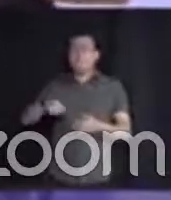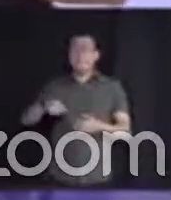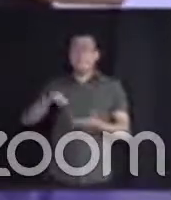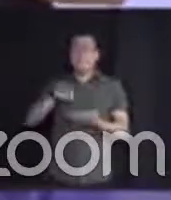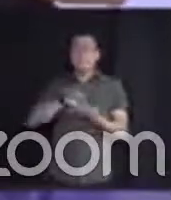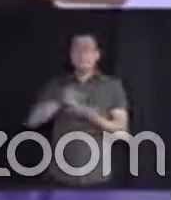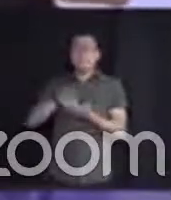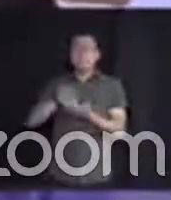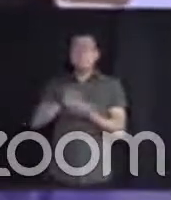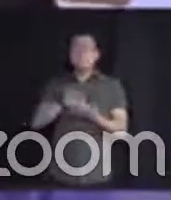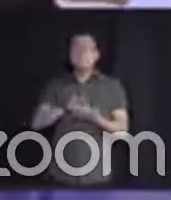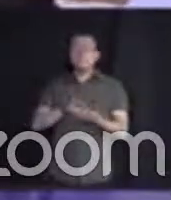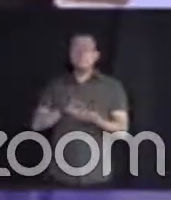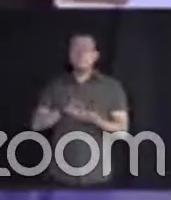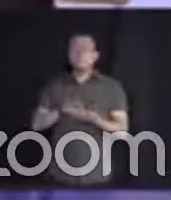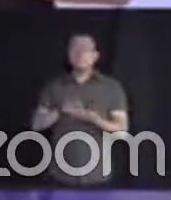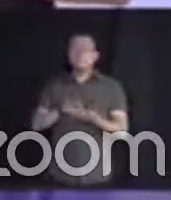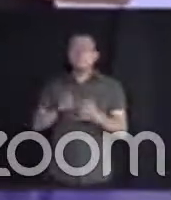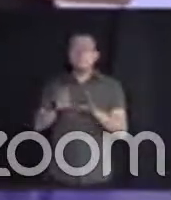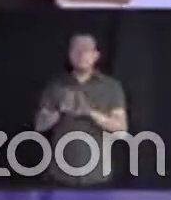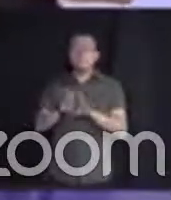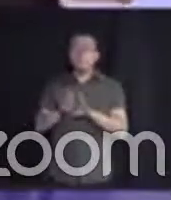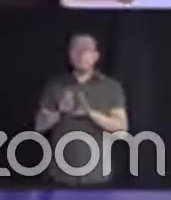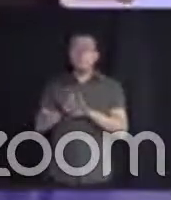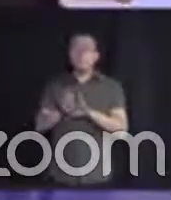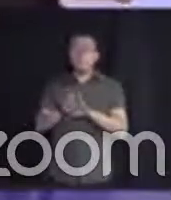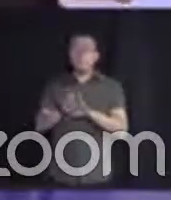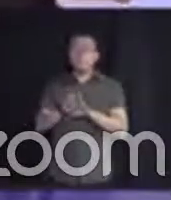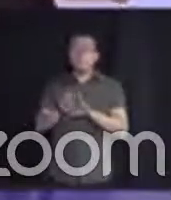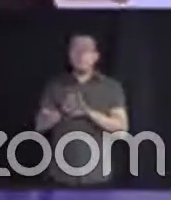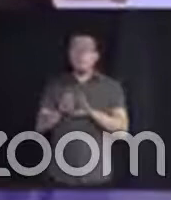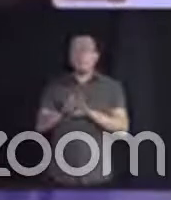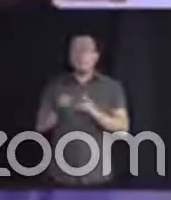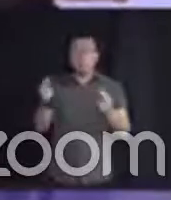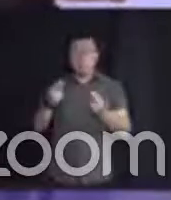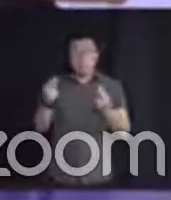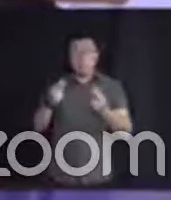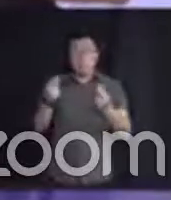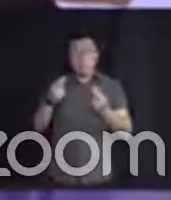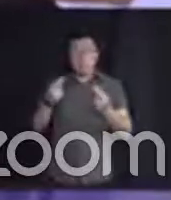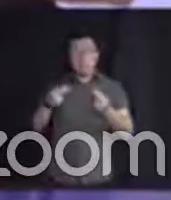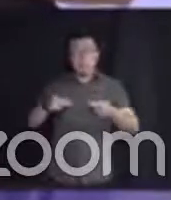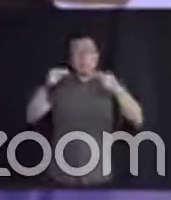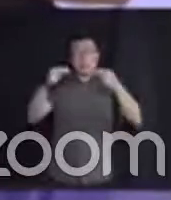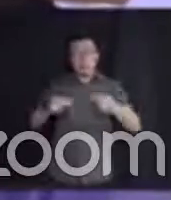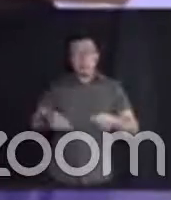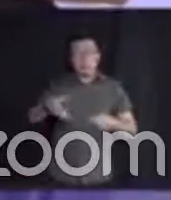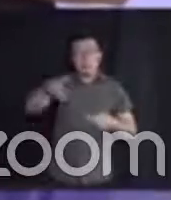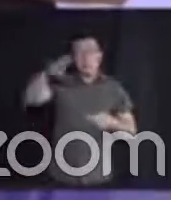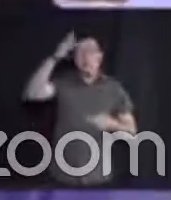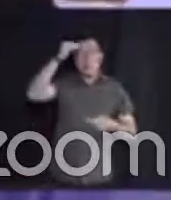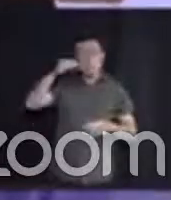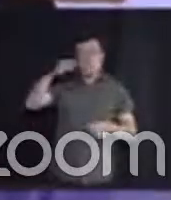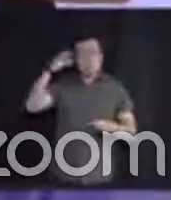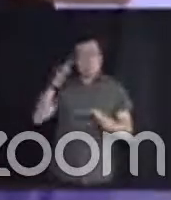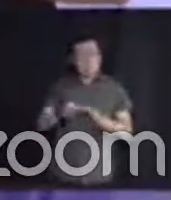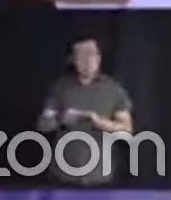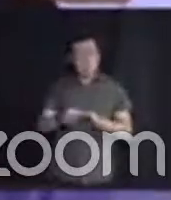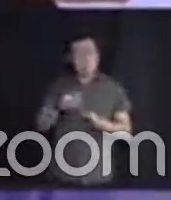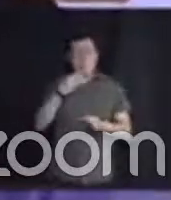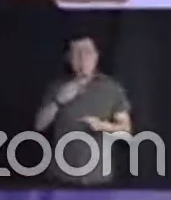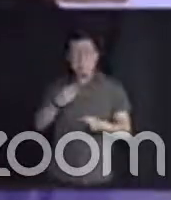los puntajes están diseñados para que ustedes aprendan a hacer el negocio, tengan metas, pero